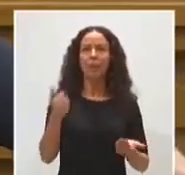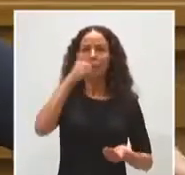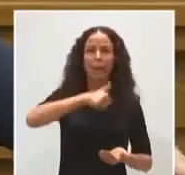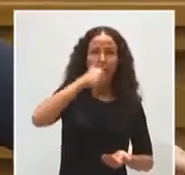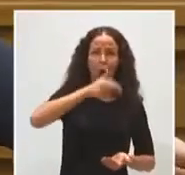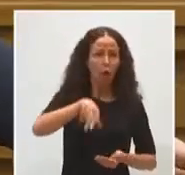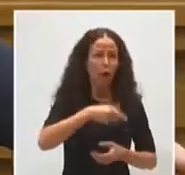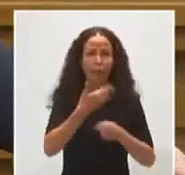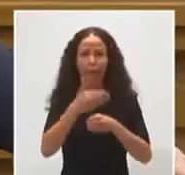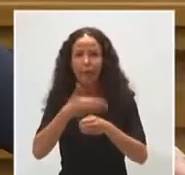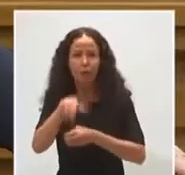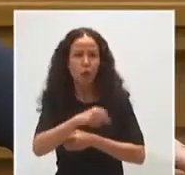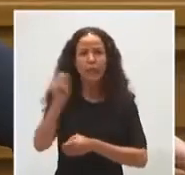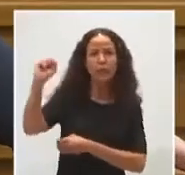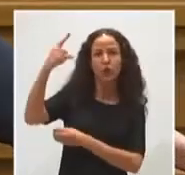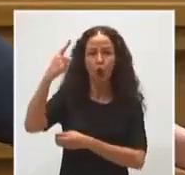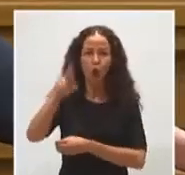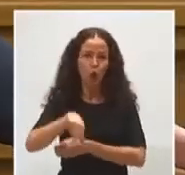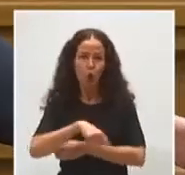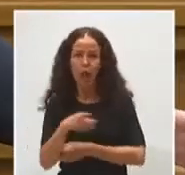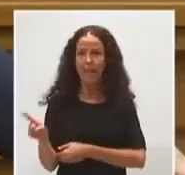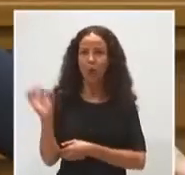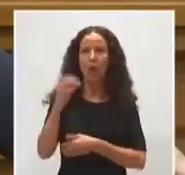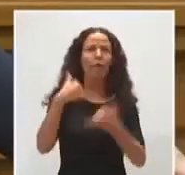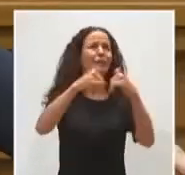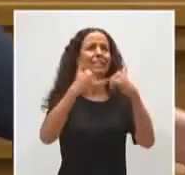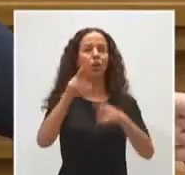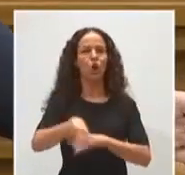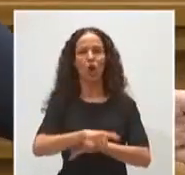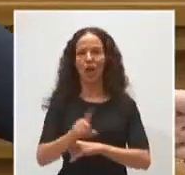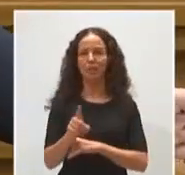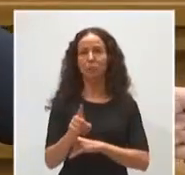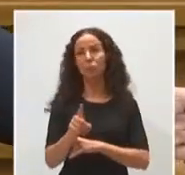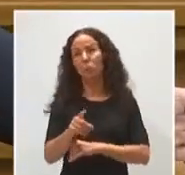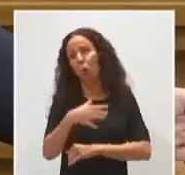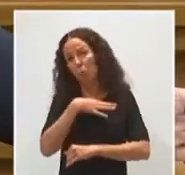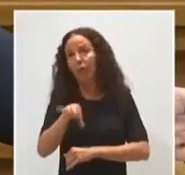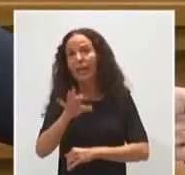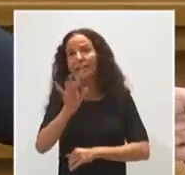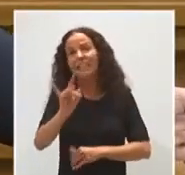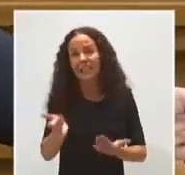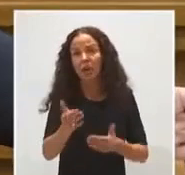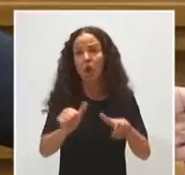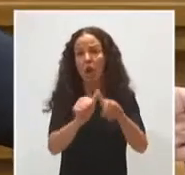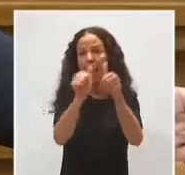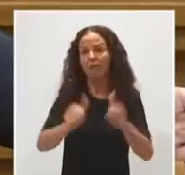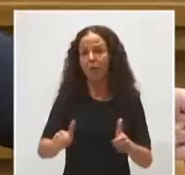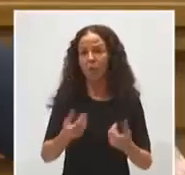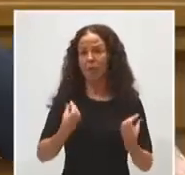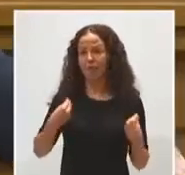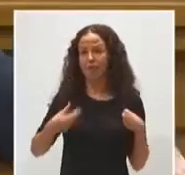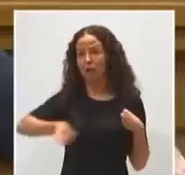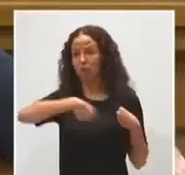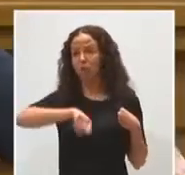cerveza ni con el sol ni con nuestras fiestas o si a lo mejor tiene que ver con nuestra forma de ser de querer vivir